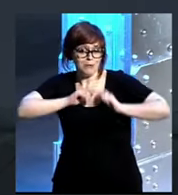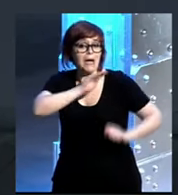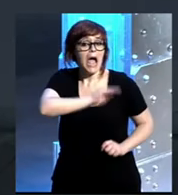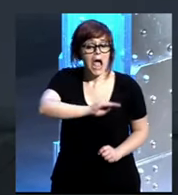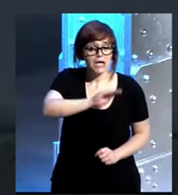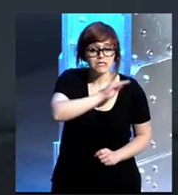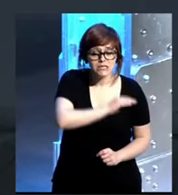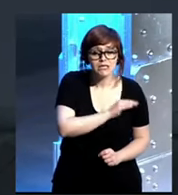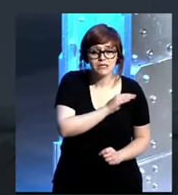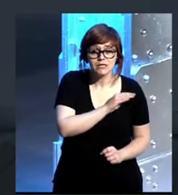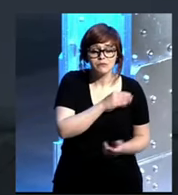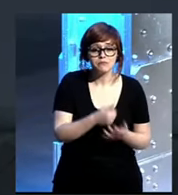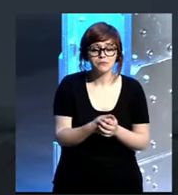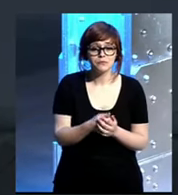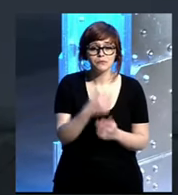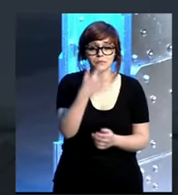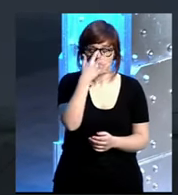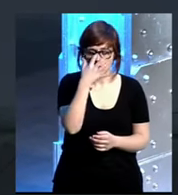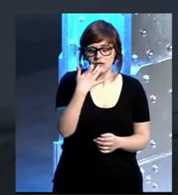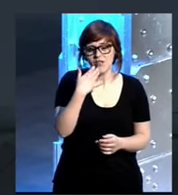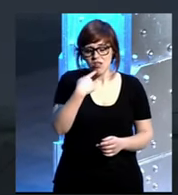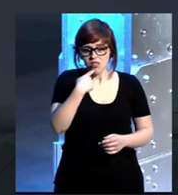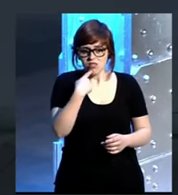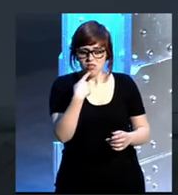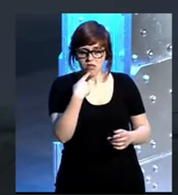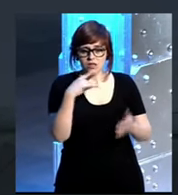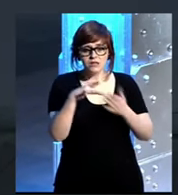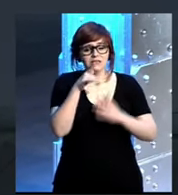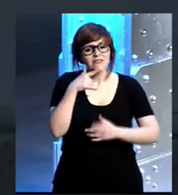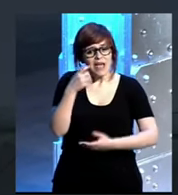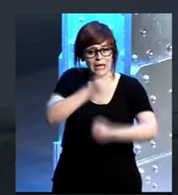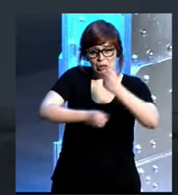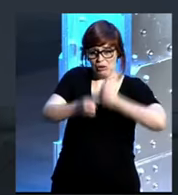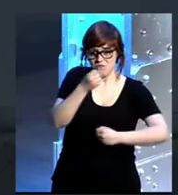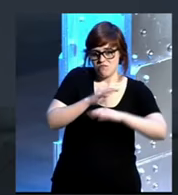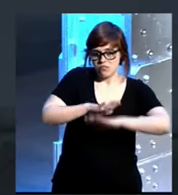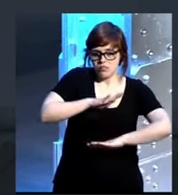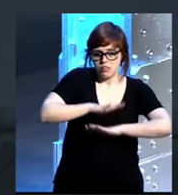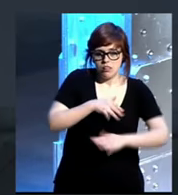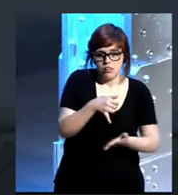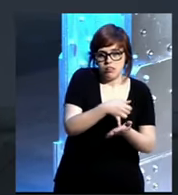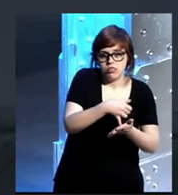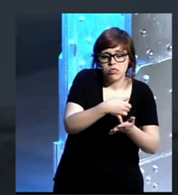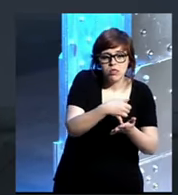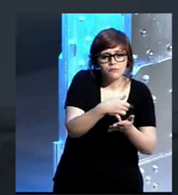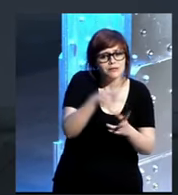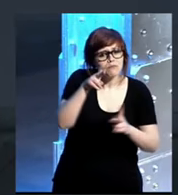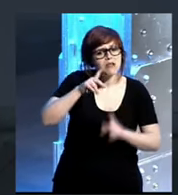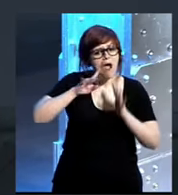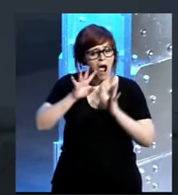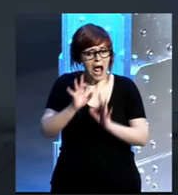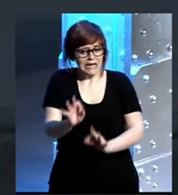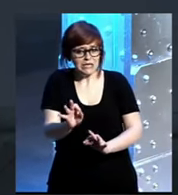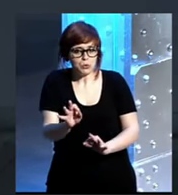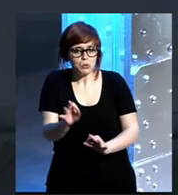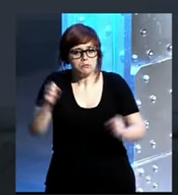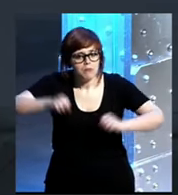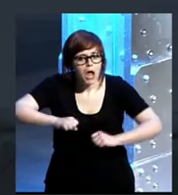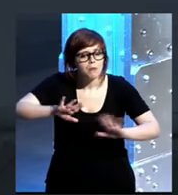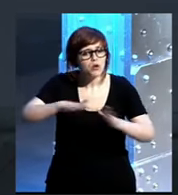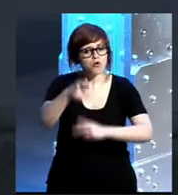te dicen, es que, claro, hay baja capacidad económica y hay mucha gestión del riesgo. Yo creo que este tipo de negocios lo